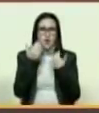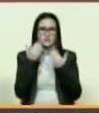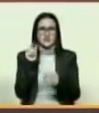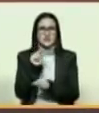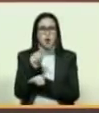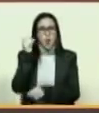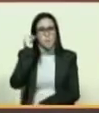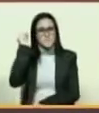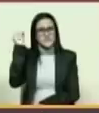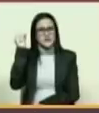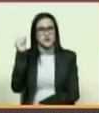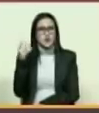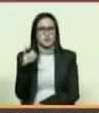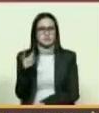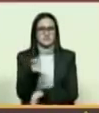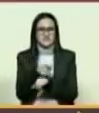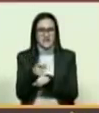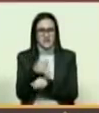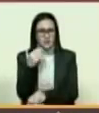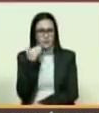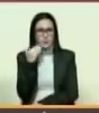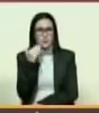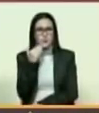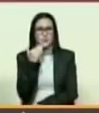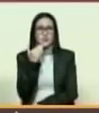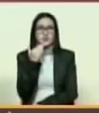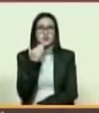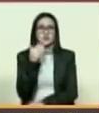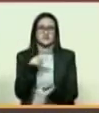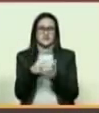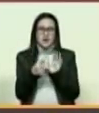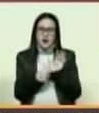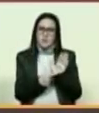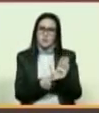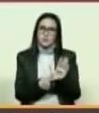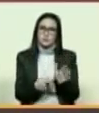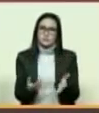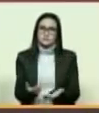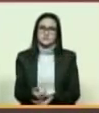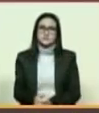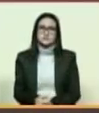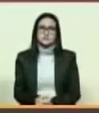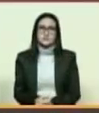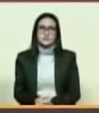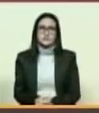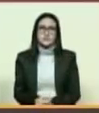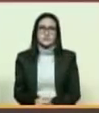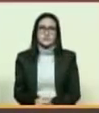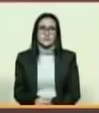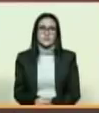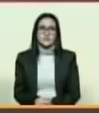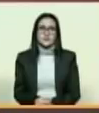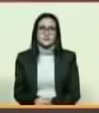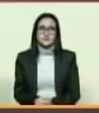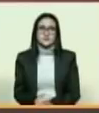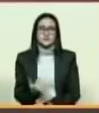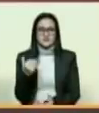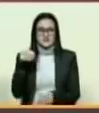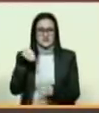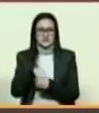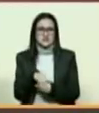señor Tillerson, que muestra una vez más el profundo talante